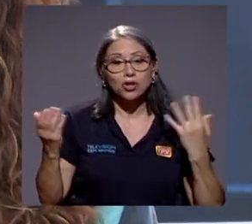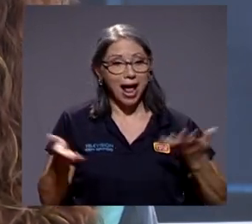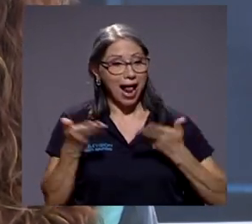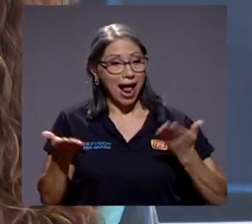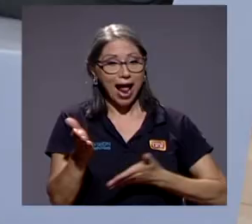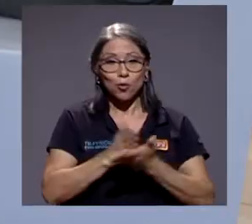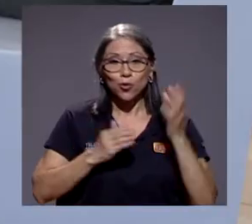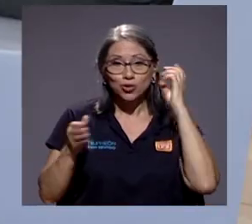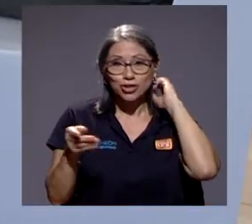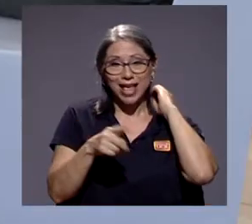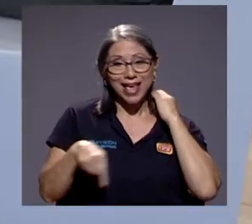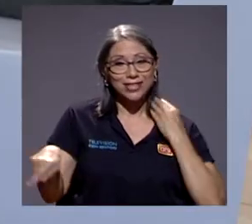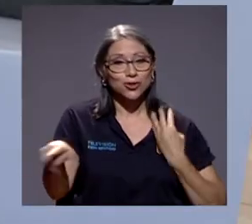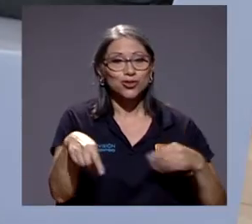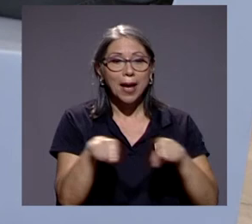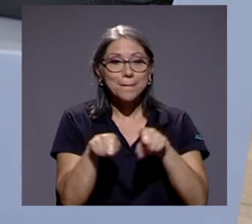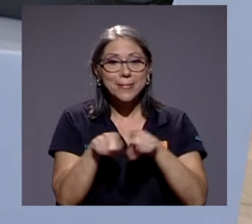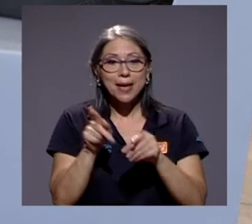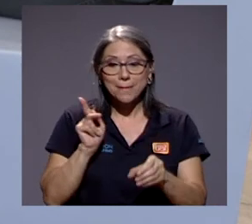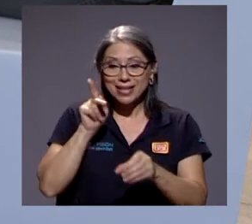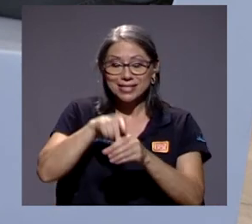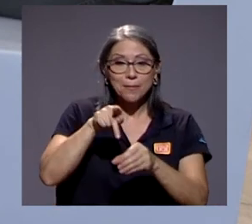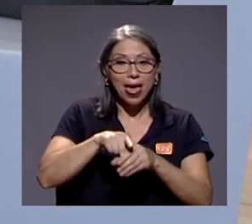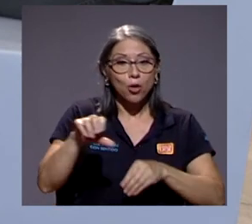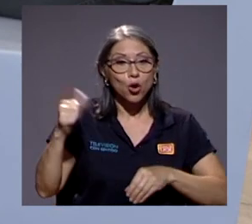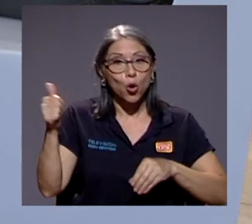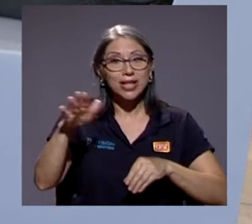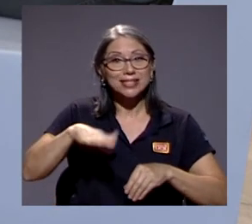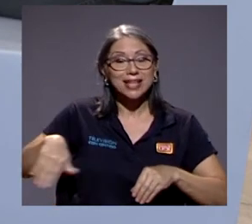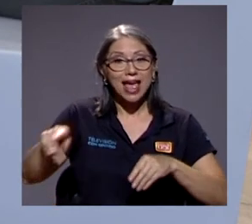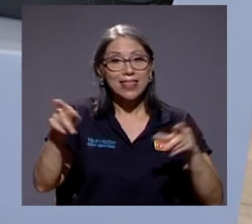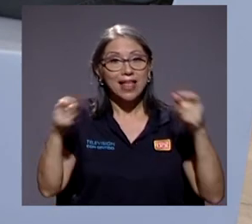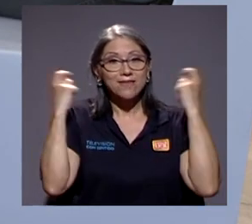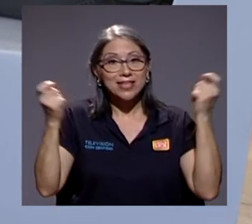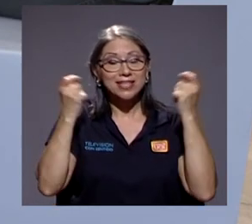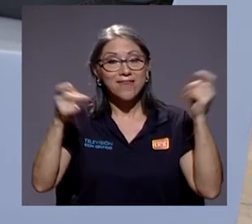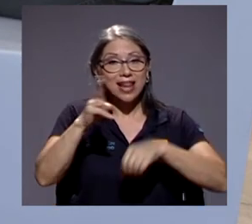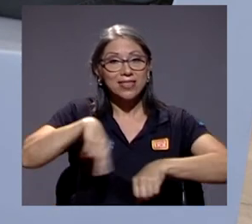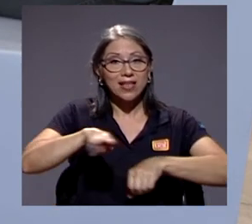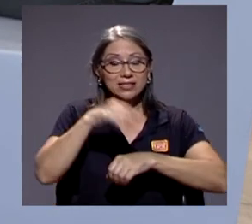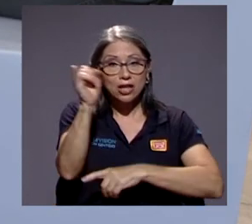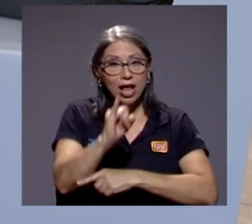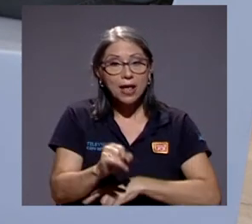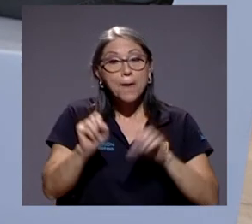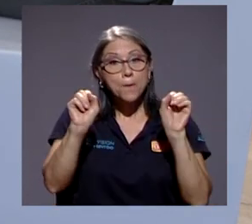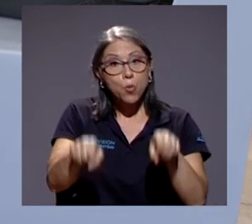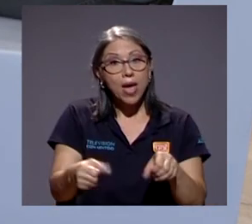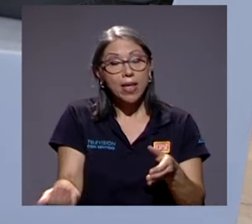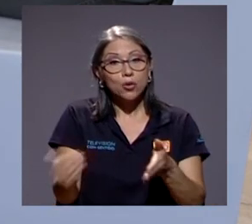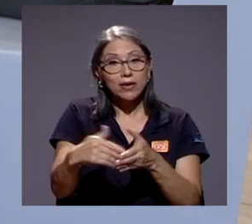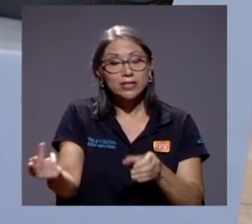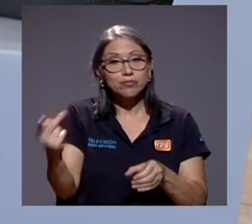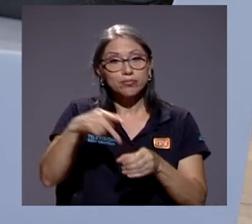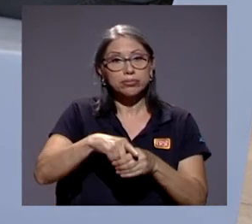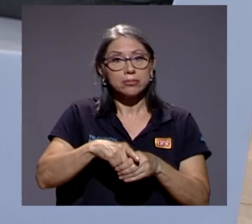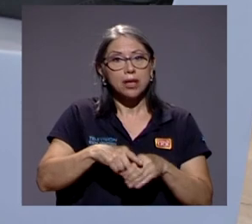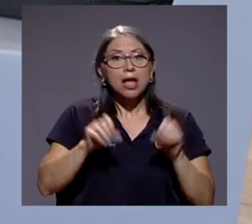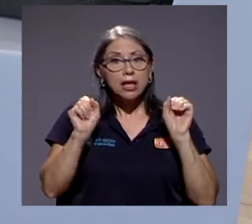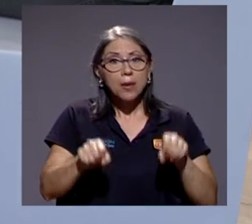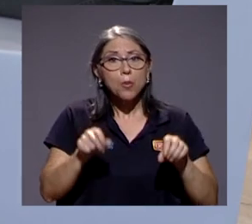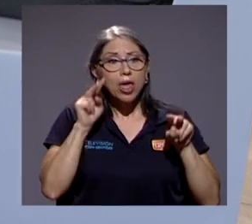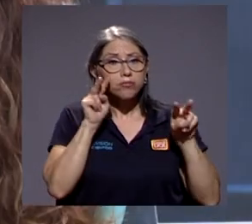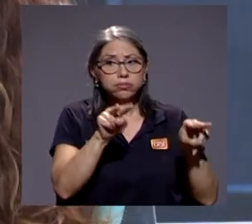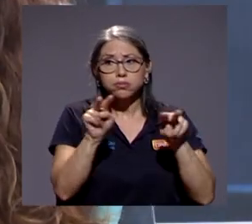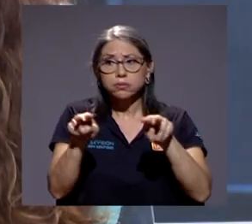versiones del festival vuelvan a hacer como como parte de esta implementación y que podamos tener mucha cobertura nacional porque